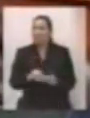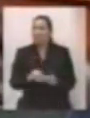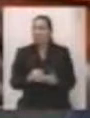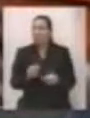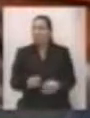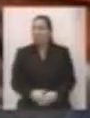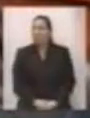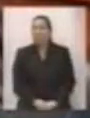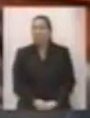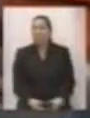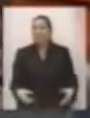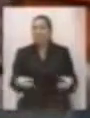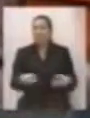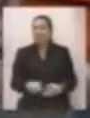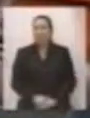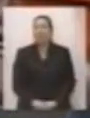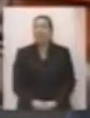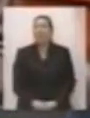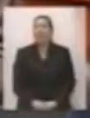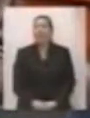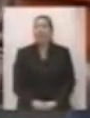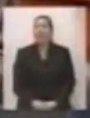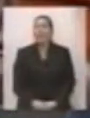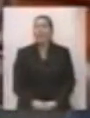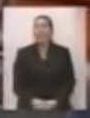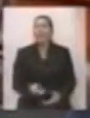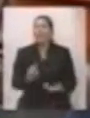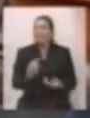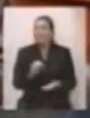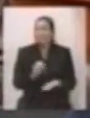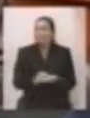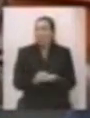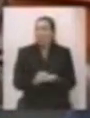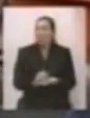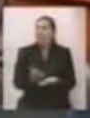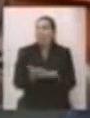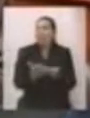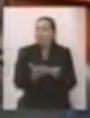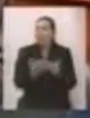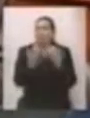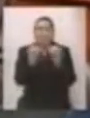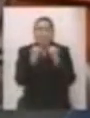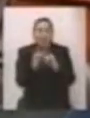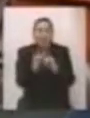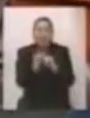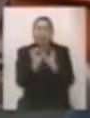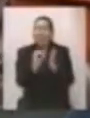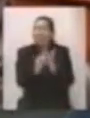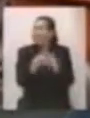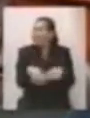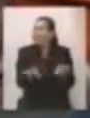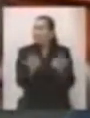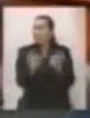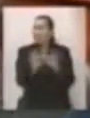de prerrogativas a la comisión. De hecho, señor, el criterio preventivo y educativo, informativo, es